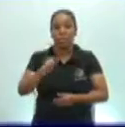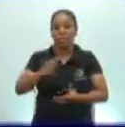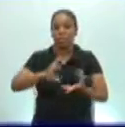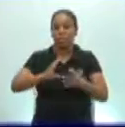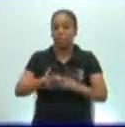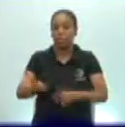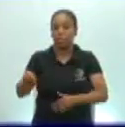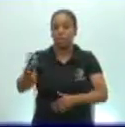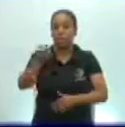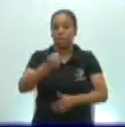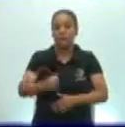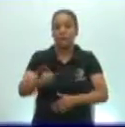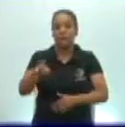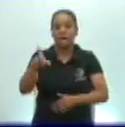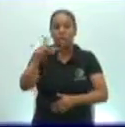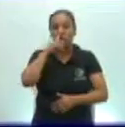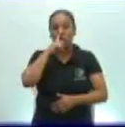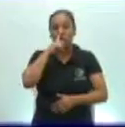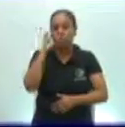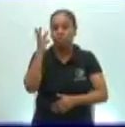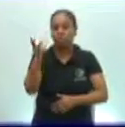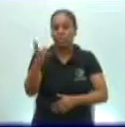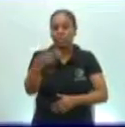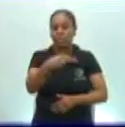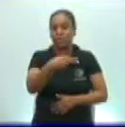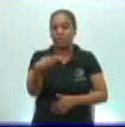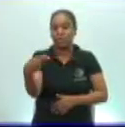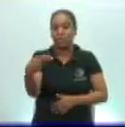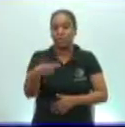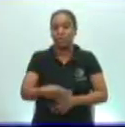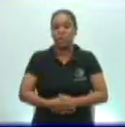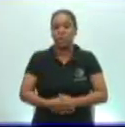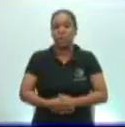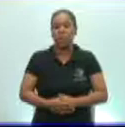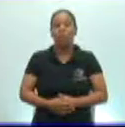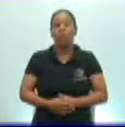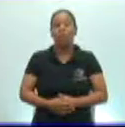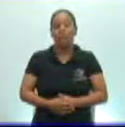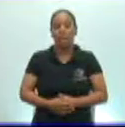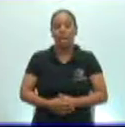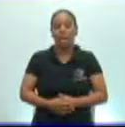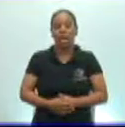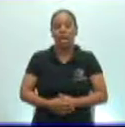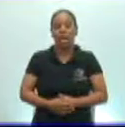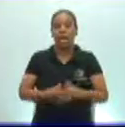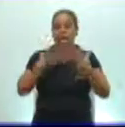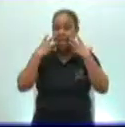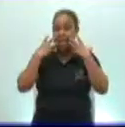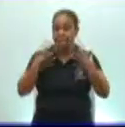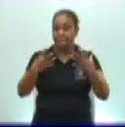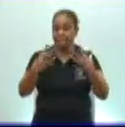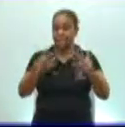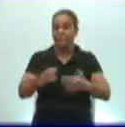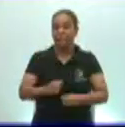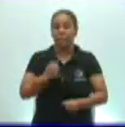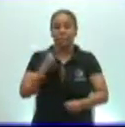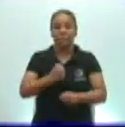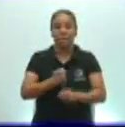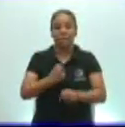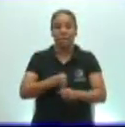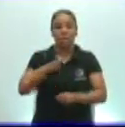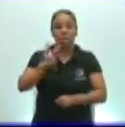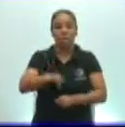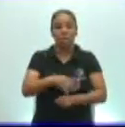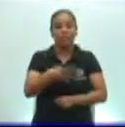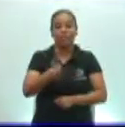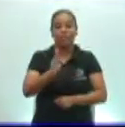un átomo de nitrógeno y 3 átomos de hidrógeno. Por supuesto, recuerden que es importante trabajar con la tabla